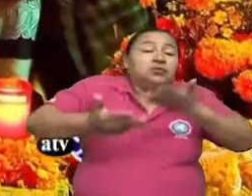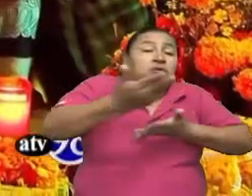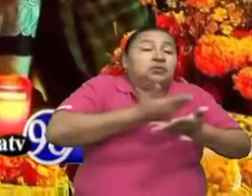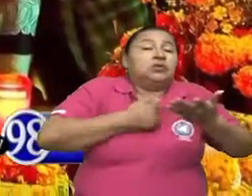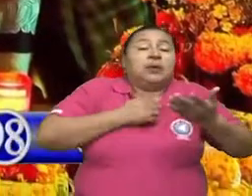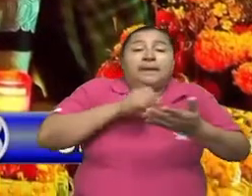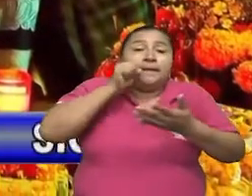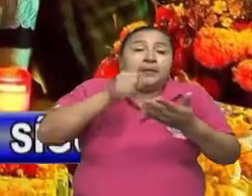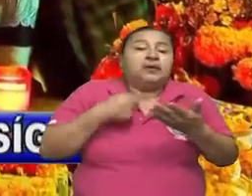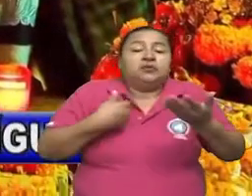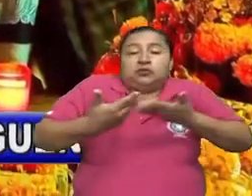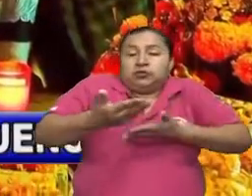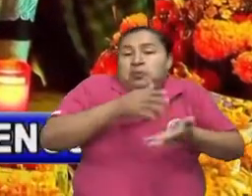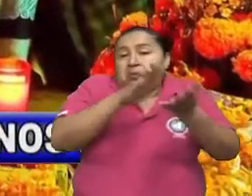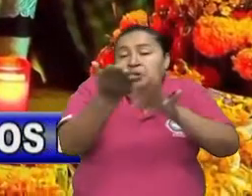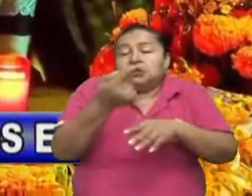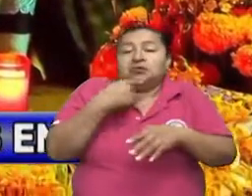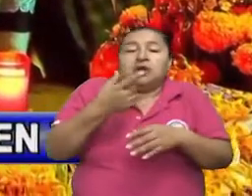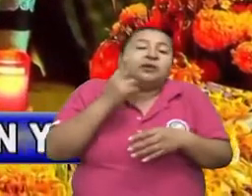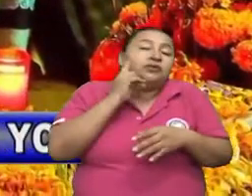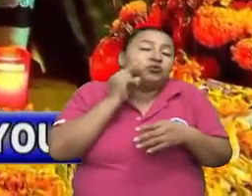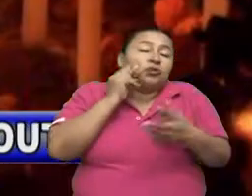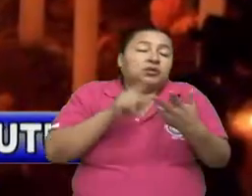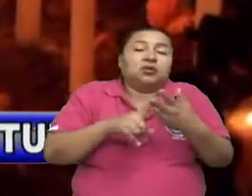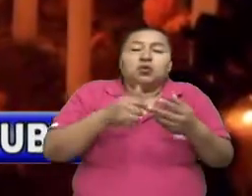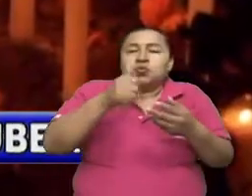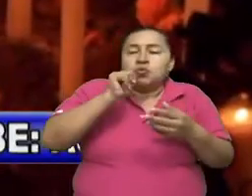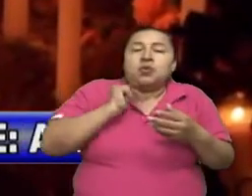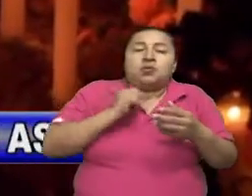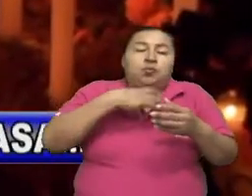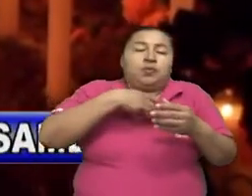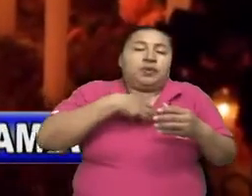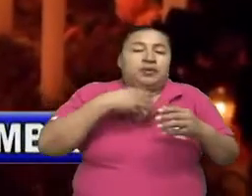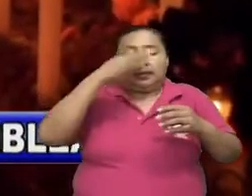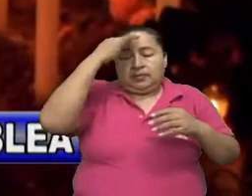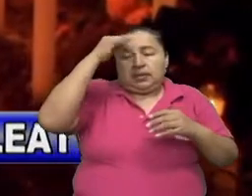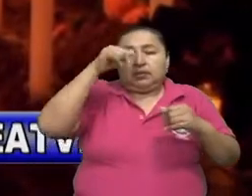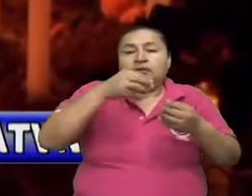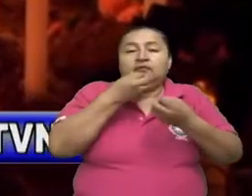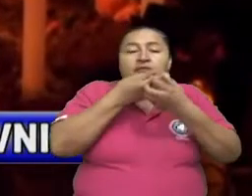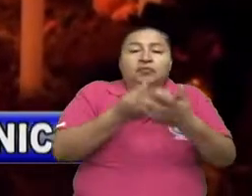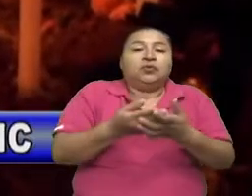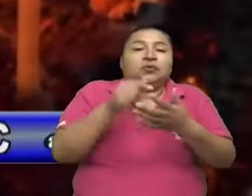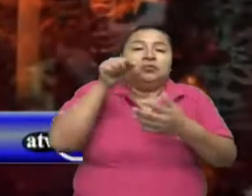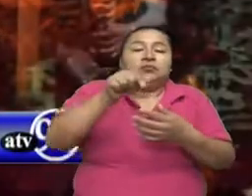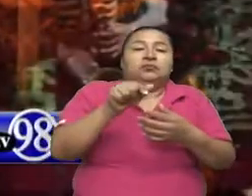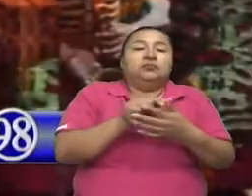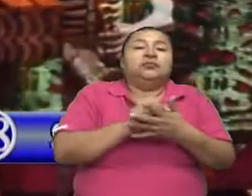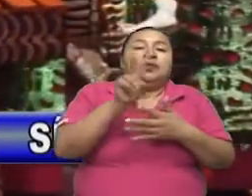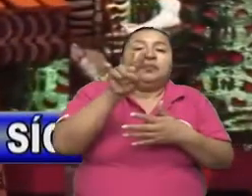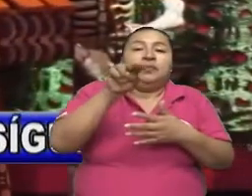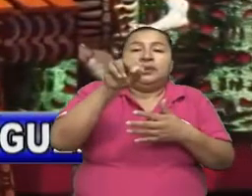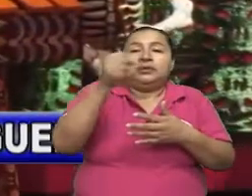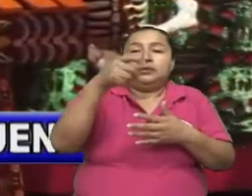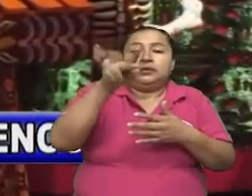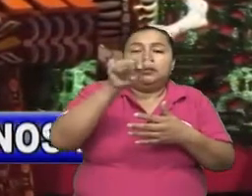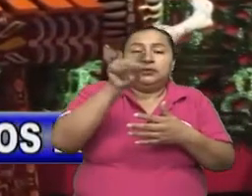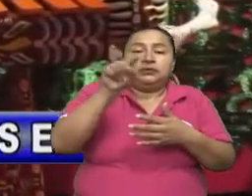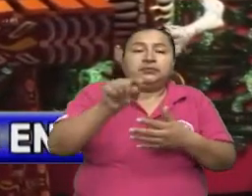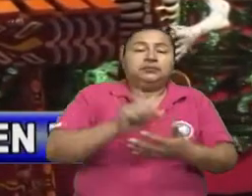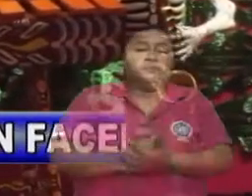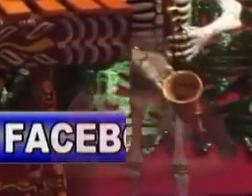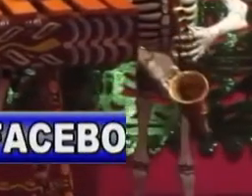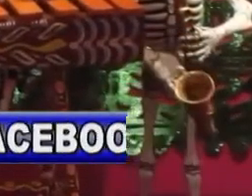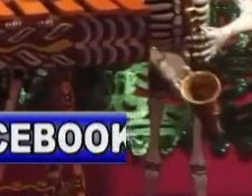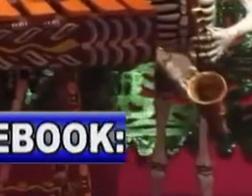de muerto, chocolates y bebidas mexicanas. Con cámara de Wendell Noguera para el canal parlamentario, les informó Vanessa Paz.